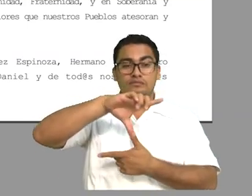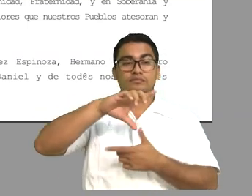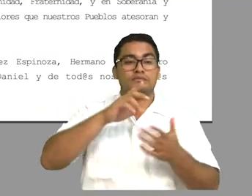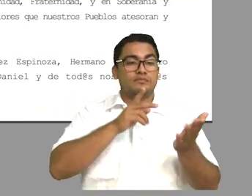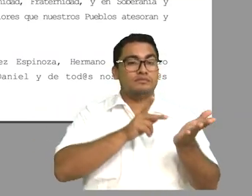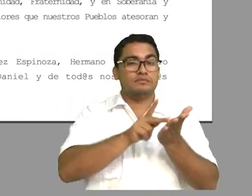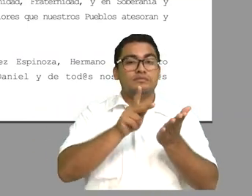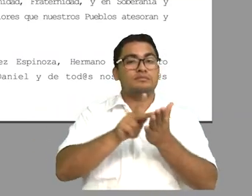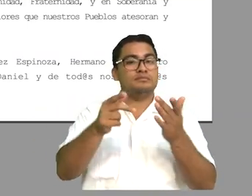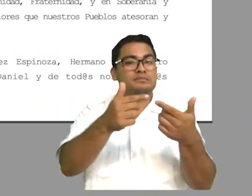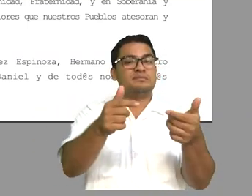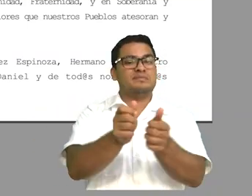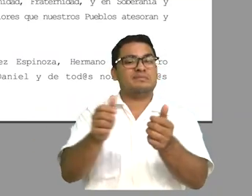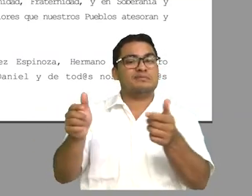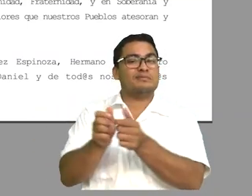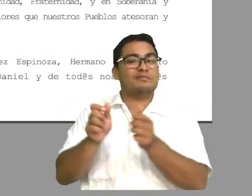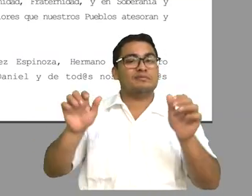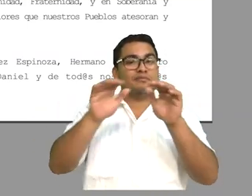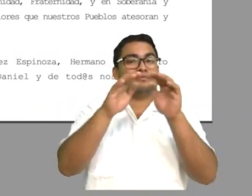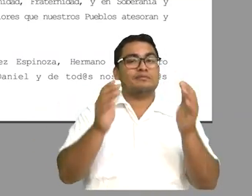movimientos revolucionarios del mundo.